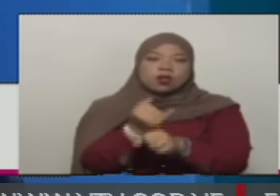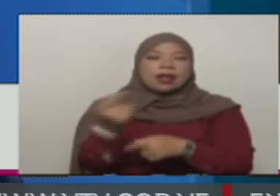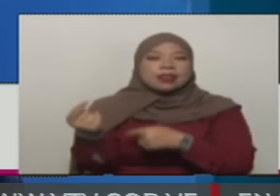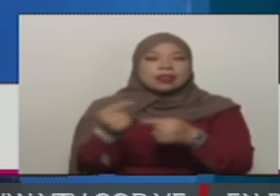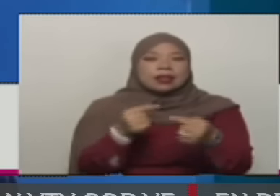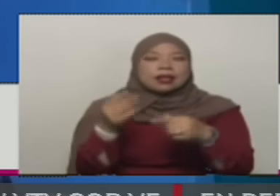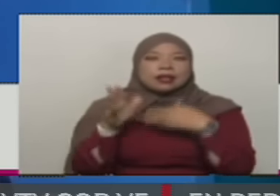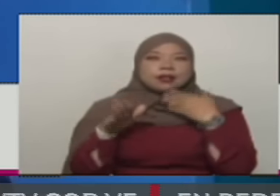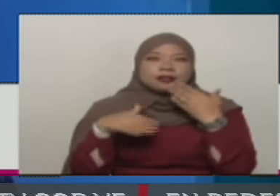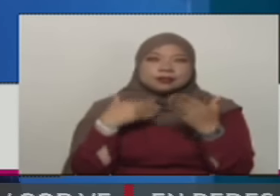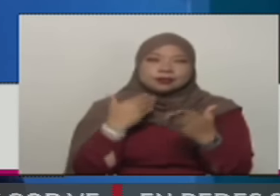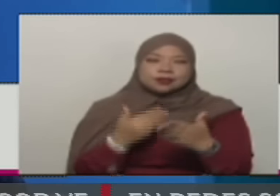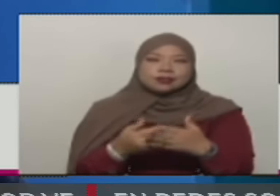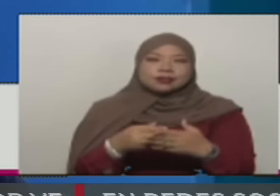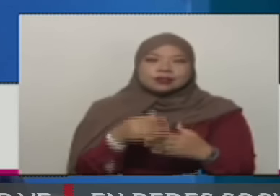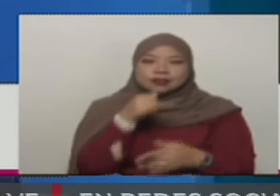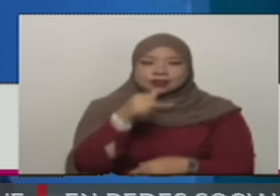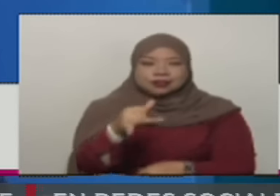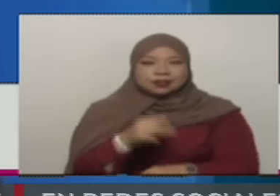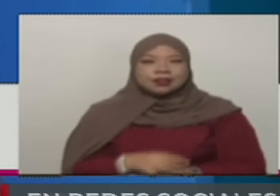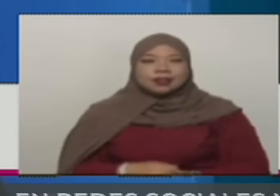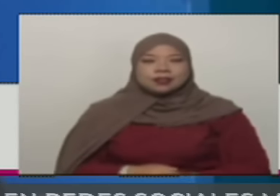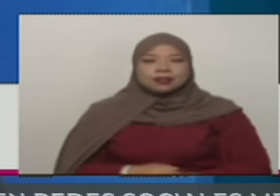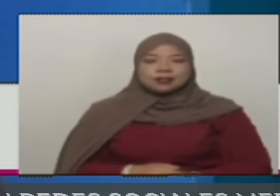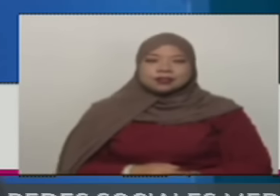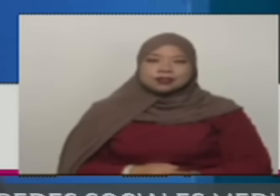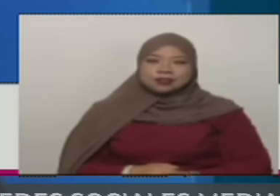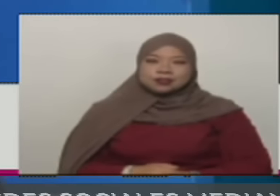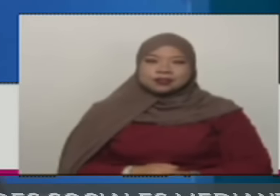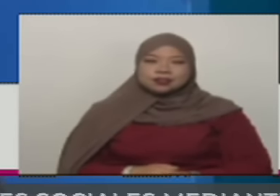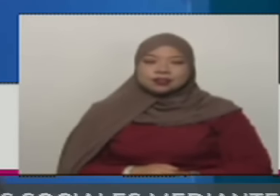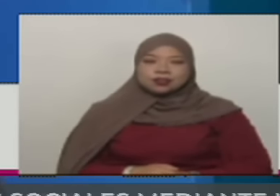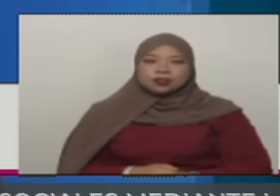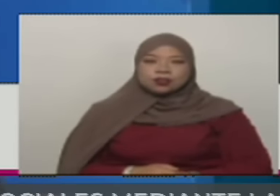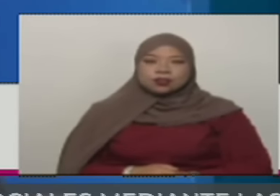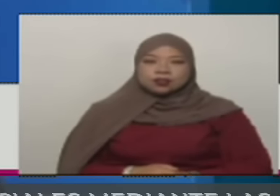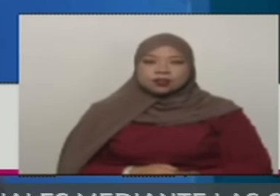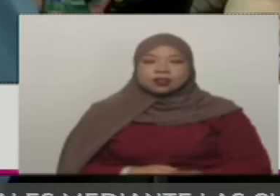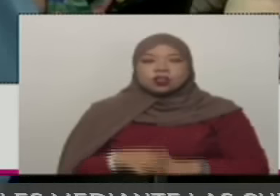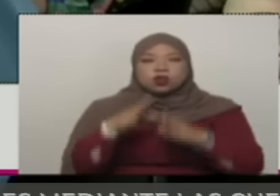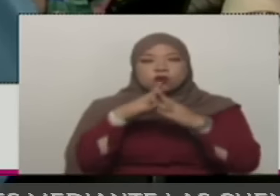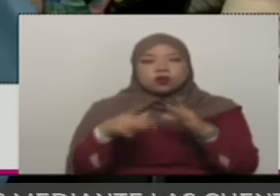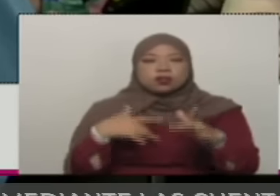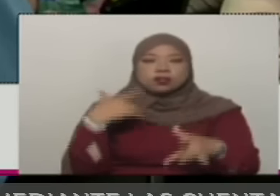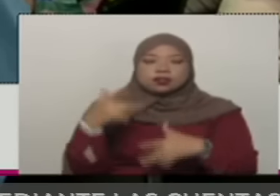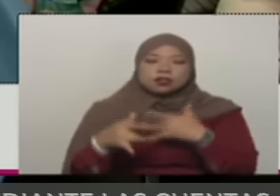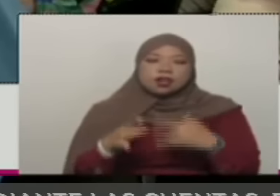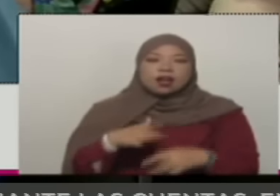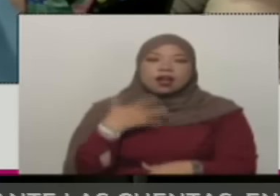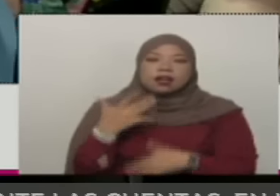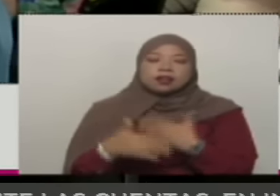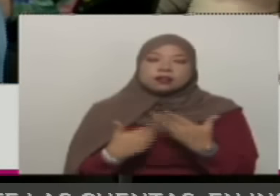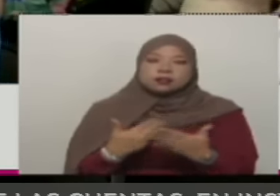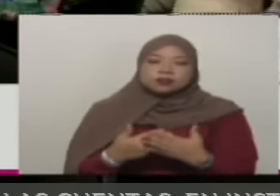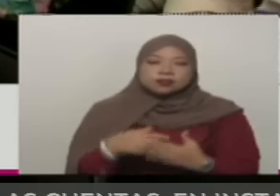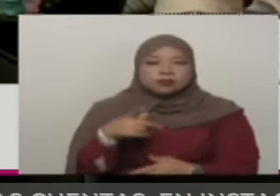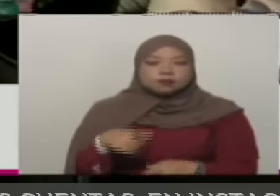negociación, la diplomacia y hablar con todo el que sea posible hablar.